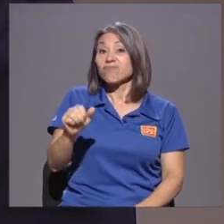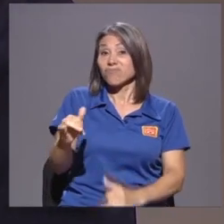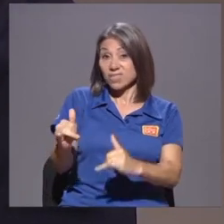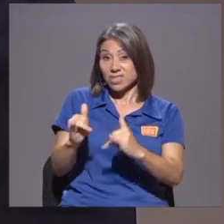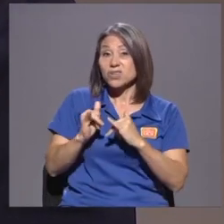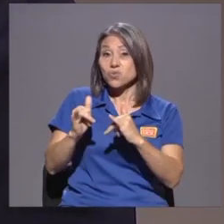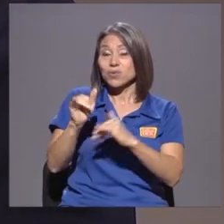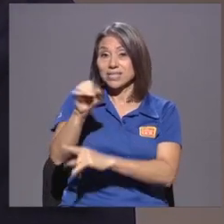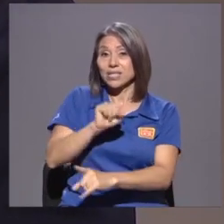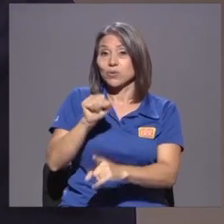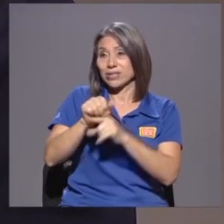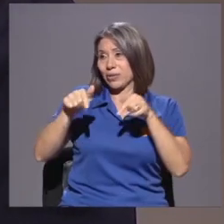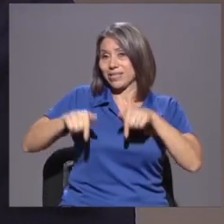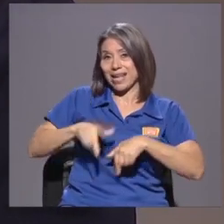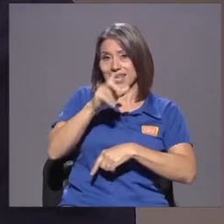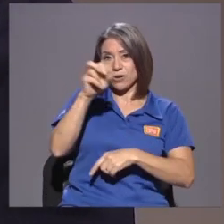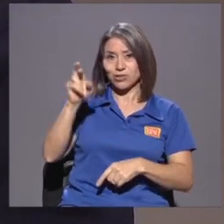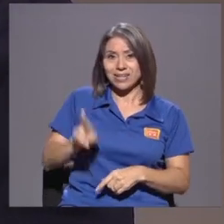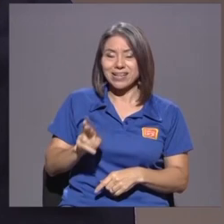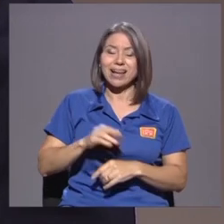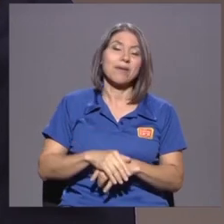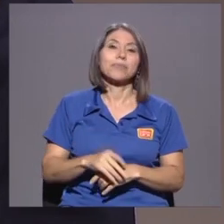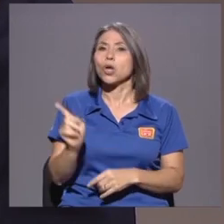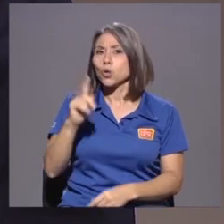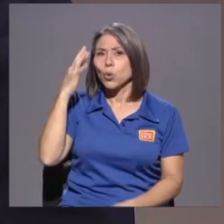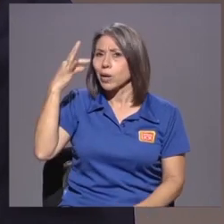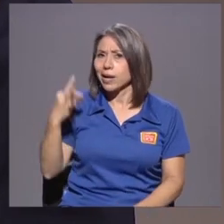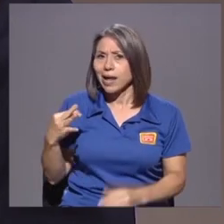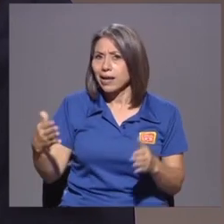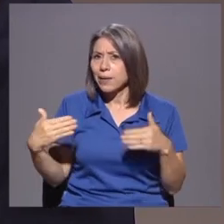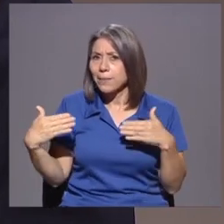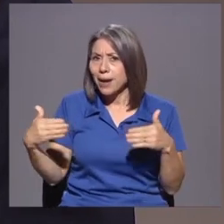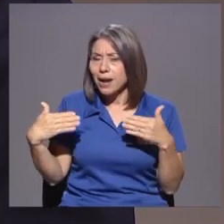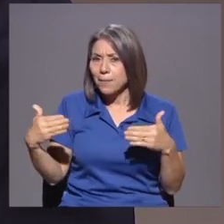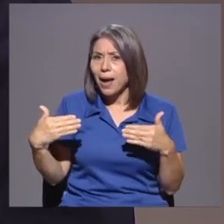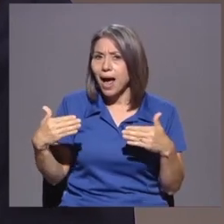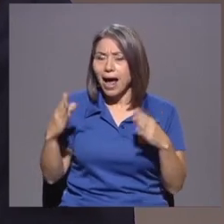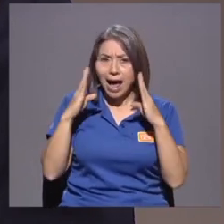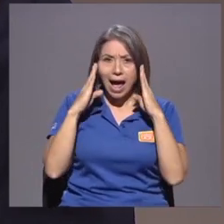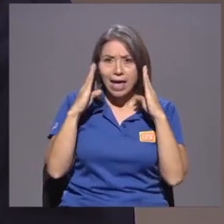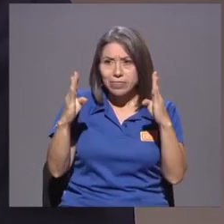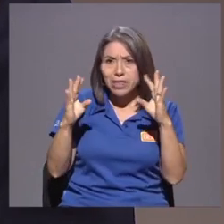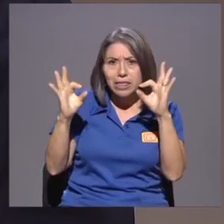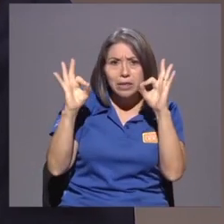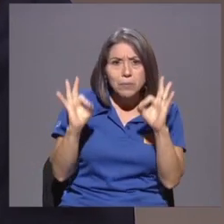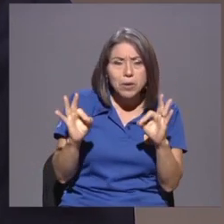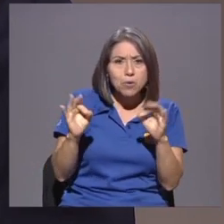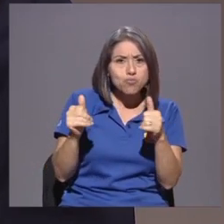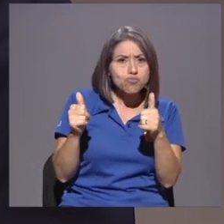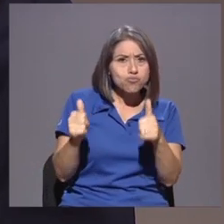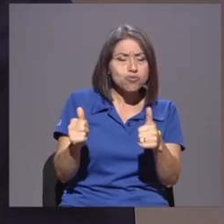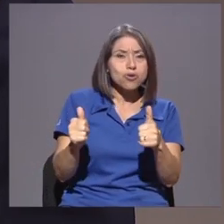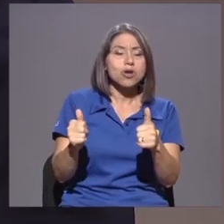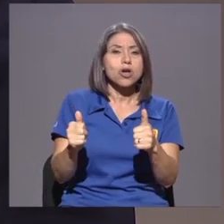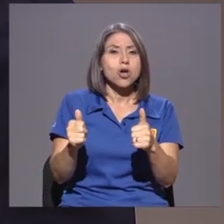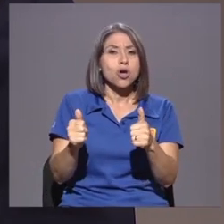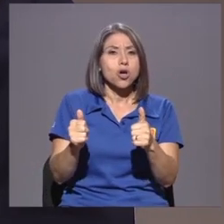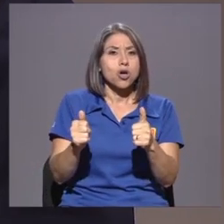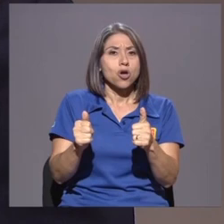tenemos aquí en costa rica ahora no crea que en panamá lo están atendiendo tampoco así como con mucho carácter